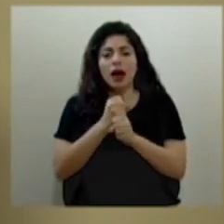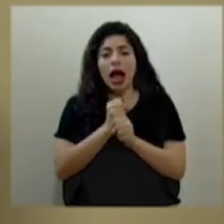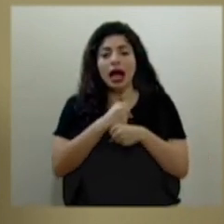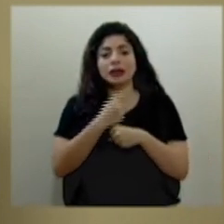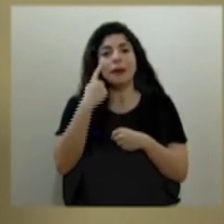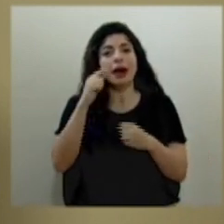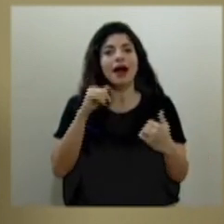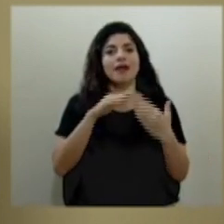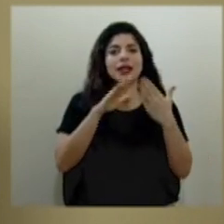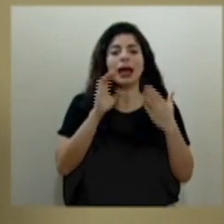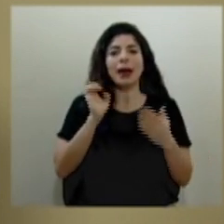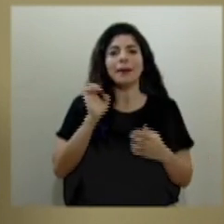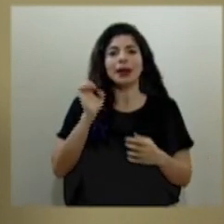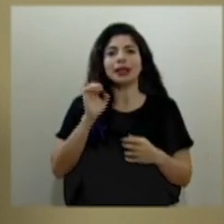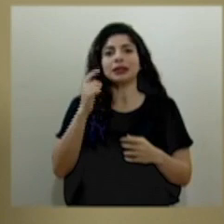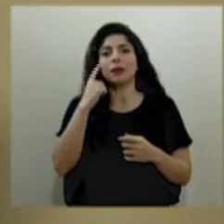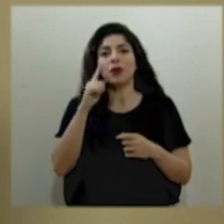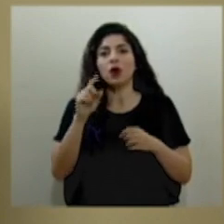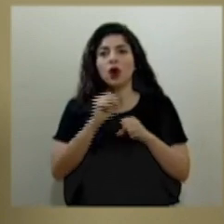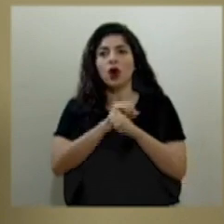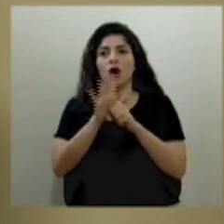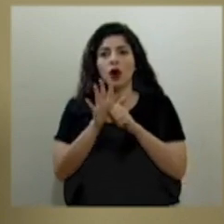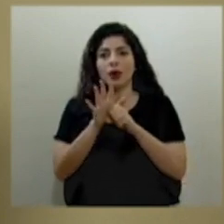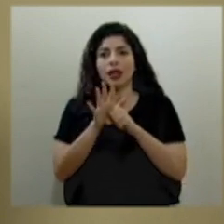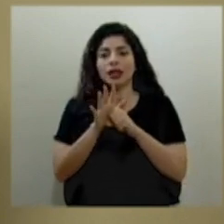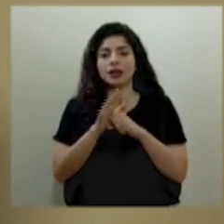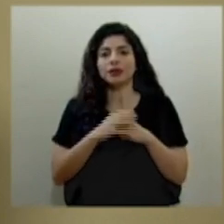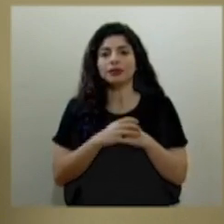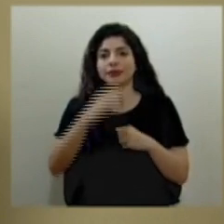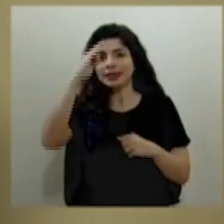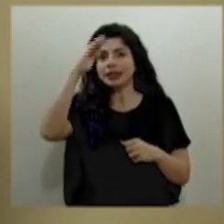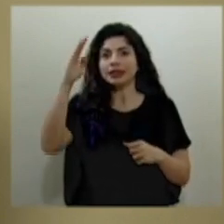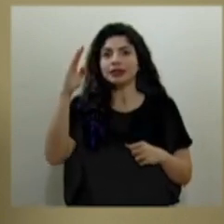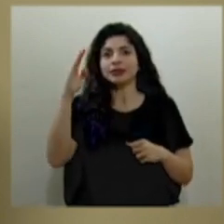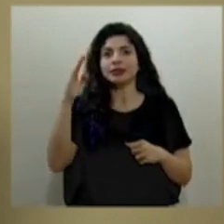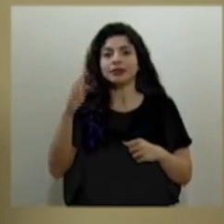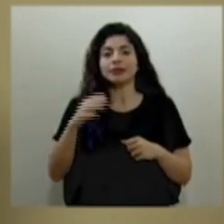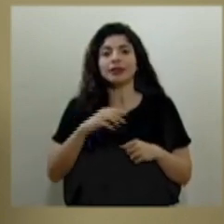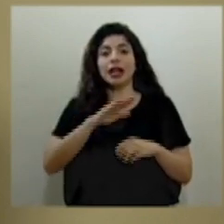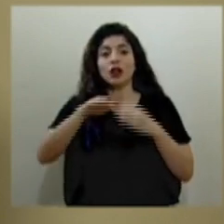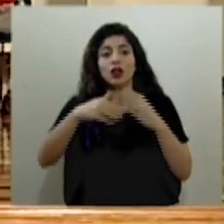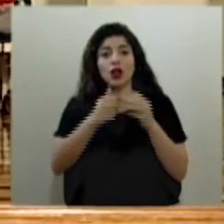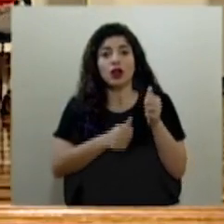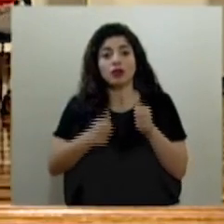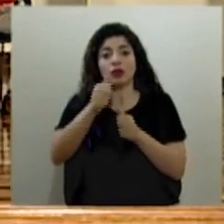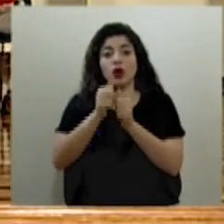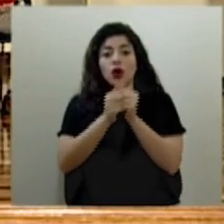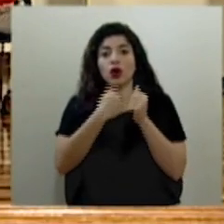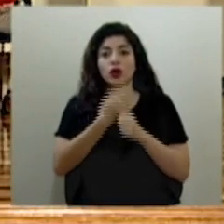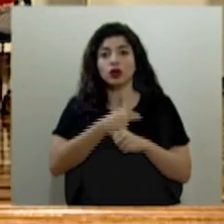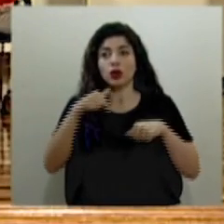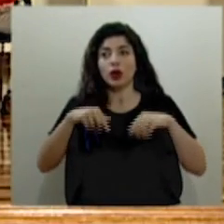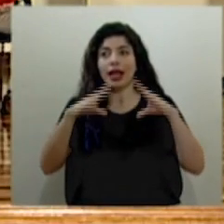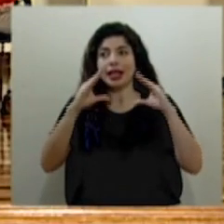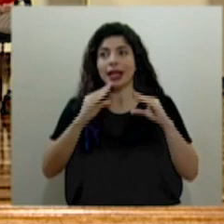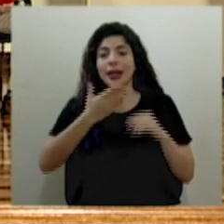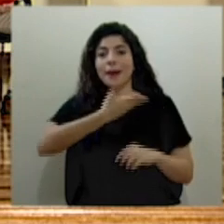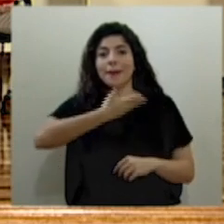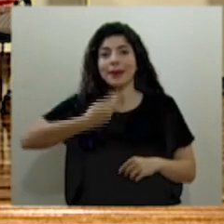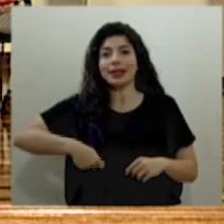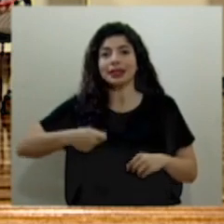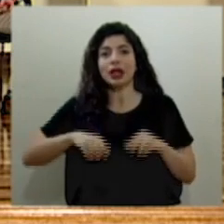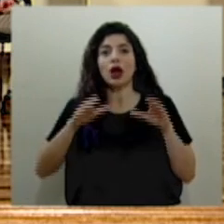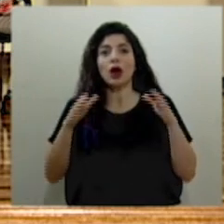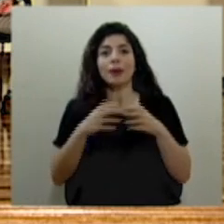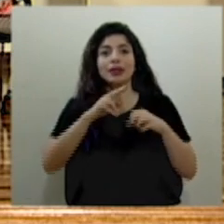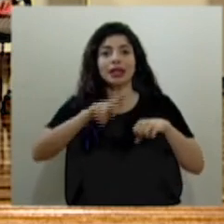para enfrentar la emergencia nacional por el COVID-19. Saludamos a los jerarcas que nos acompañan esta tarde, al presidente de la